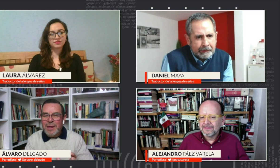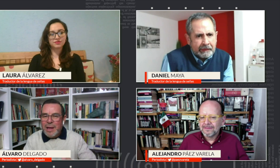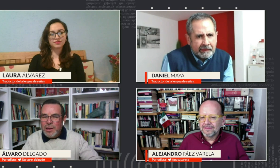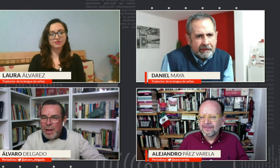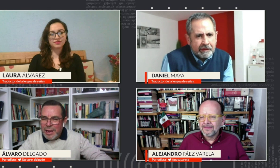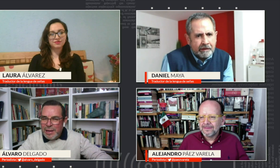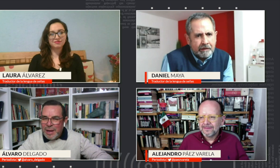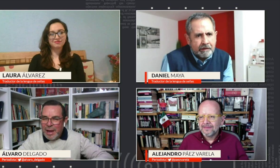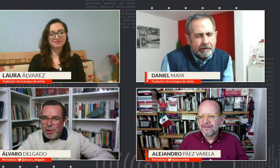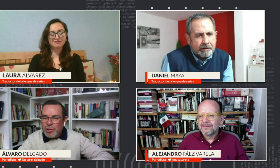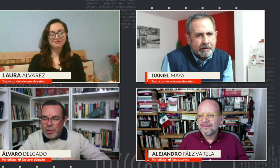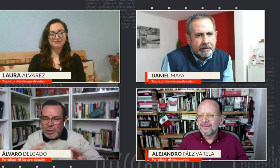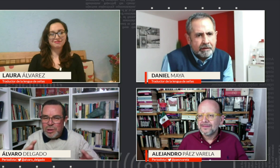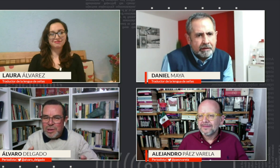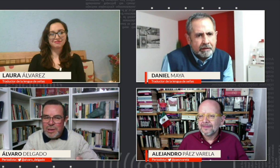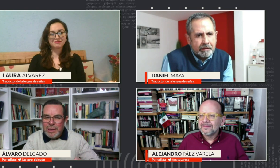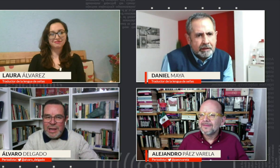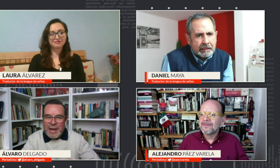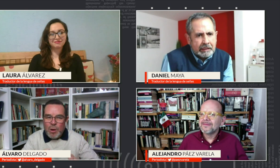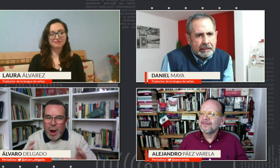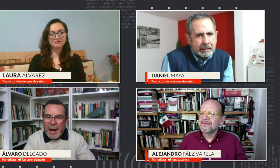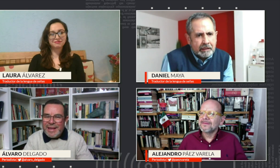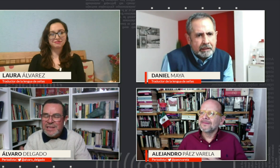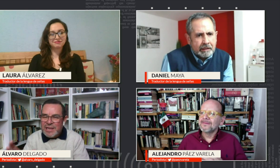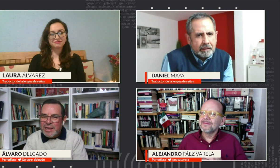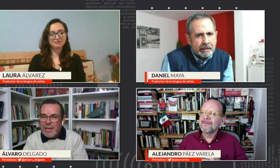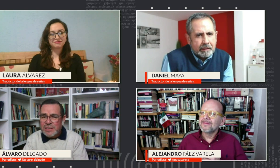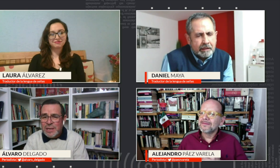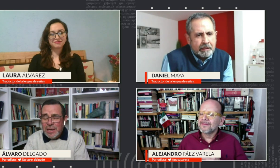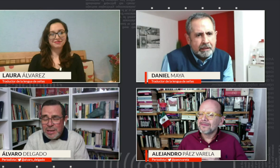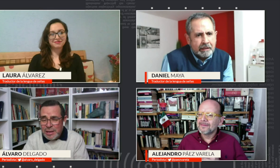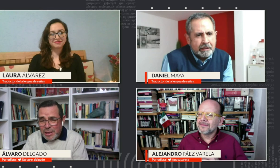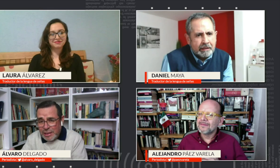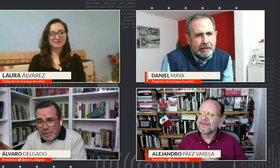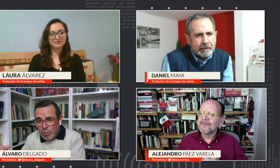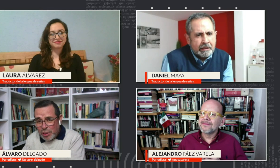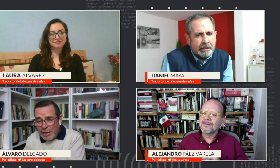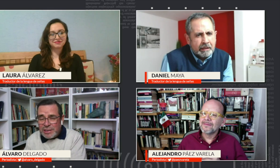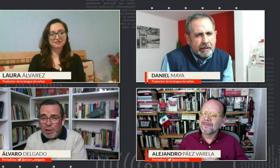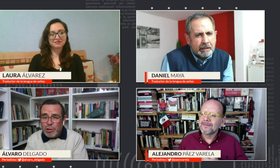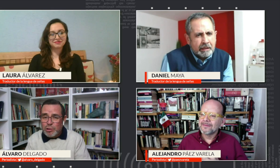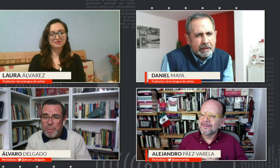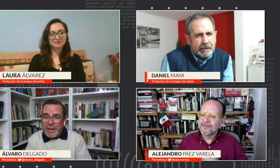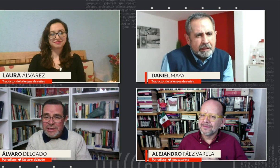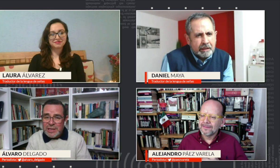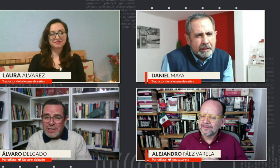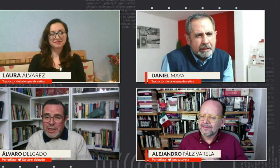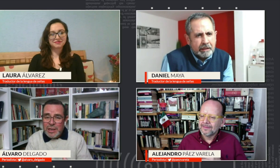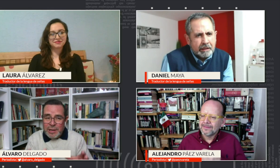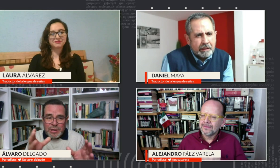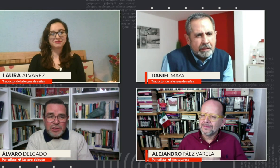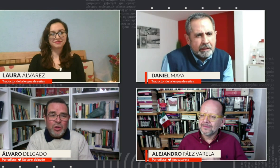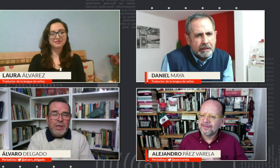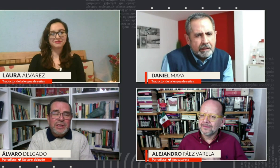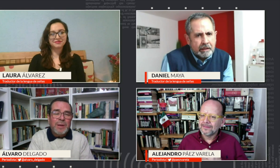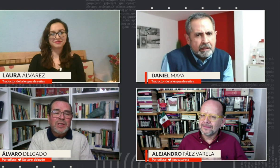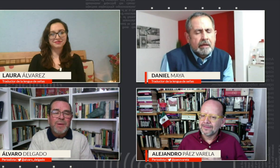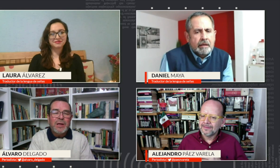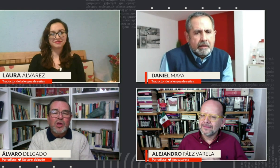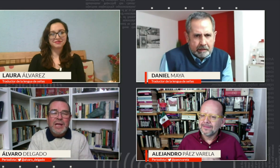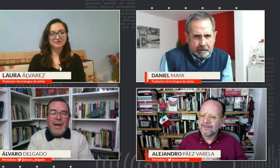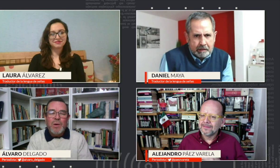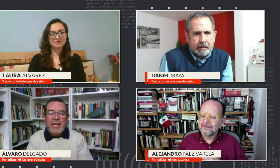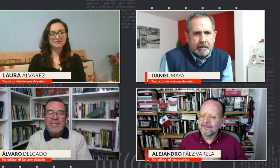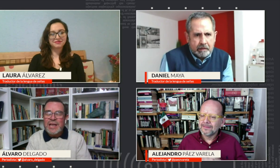qué hay otro lenguaje de señas que se utiliza en otros países?